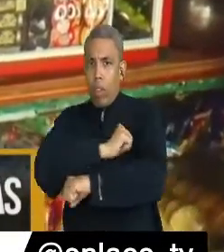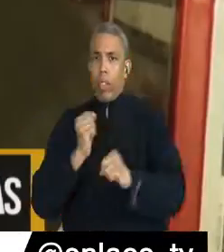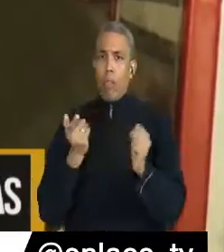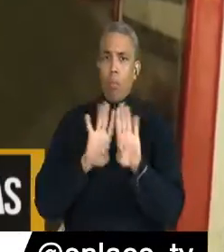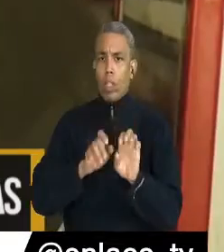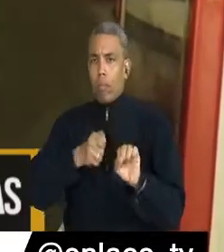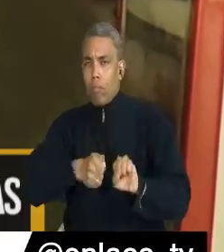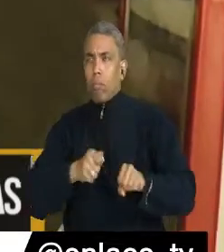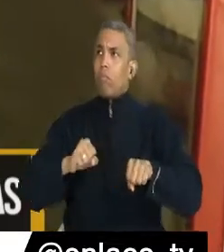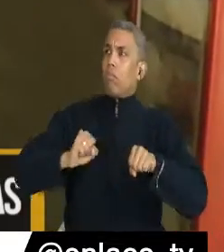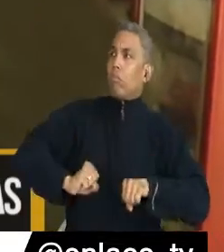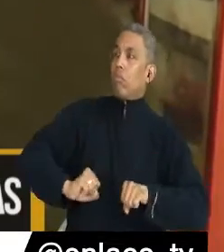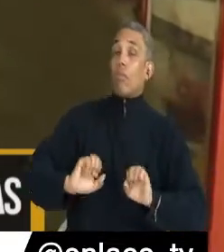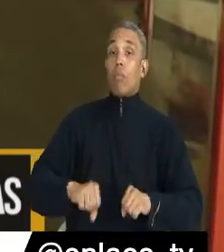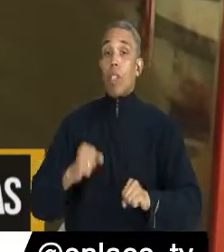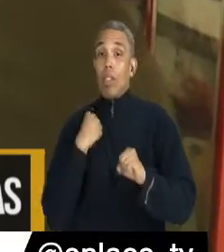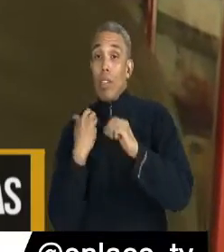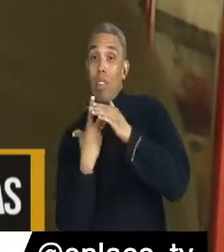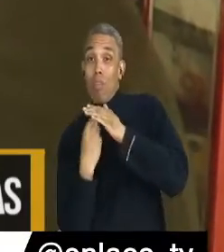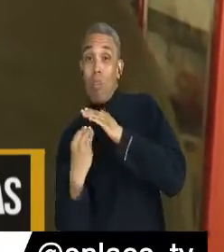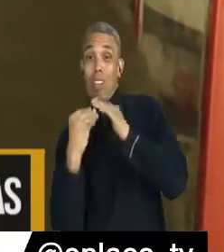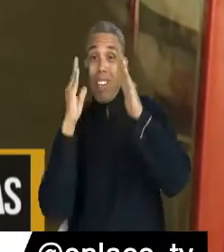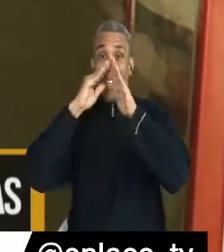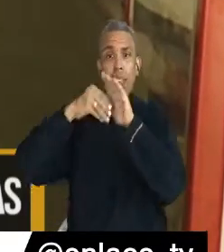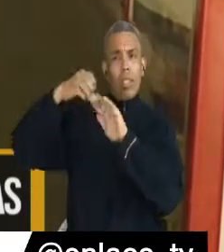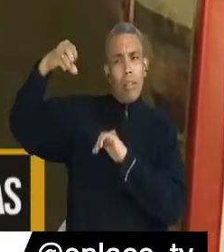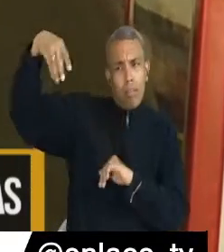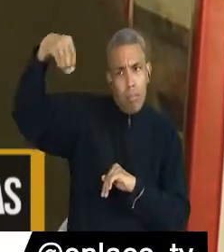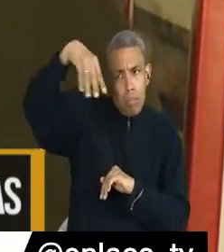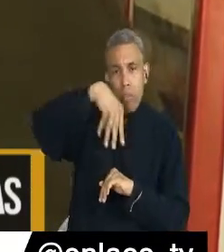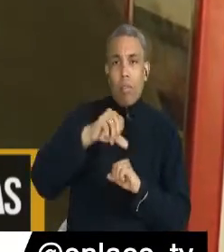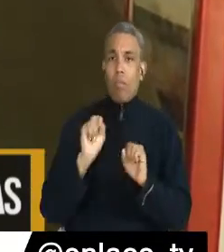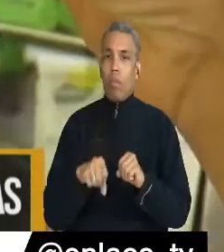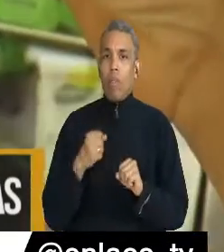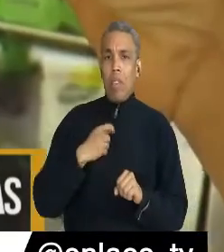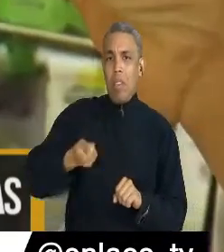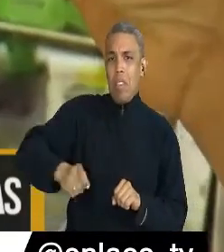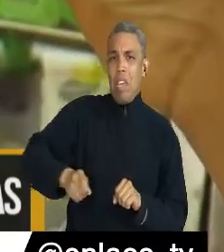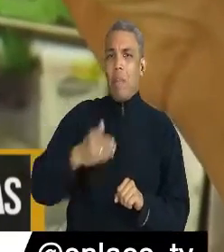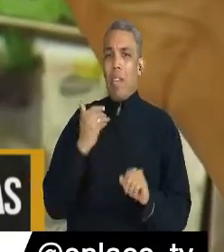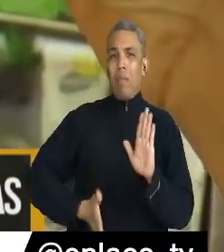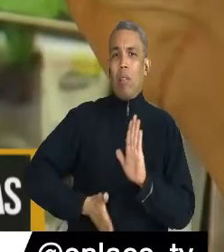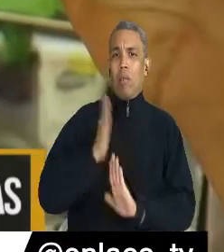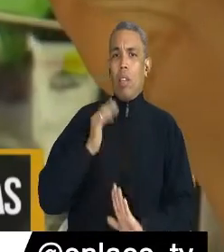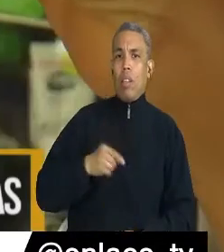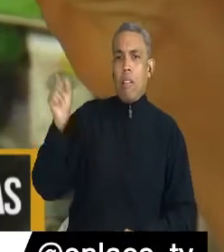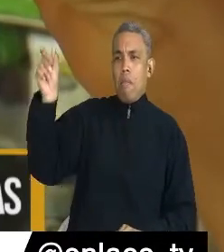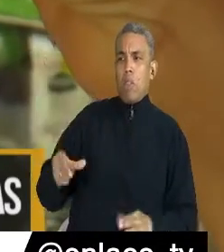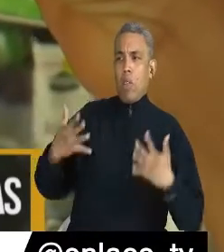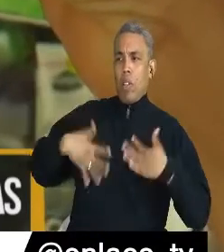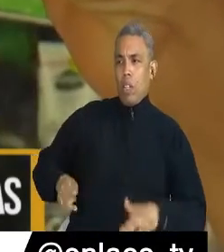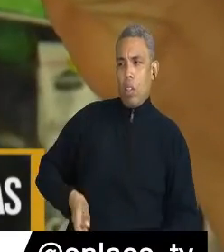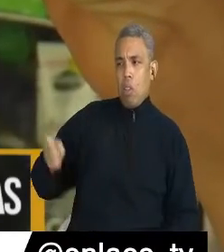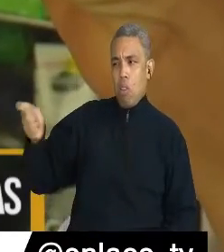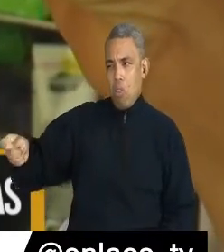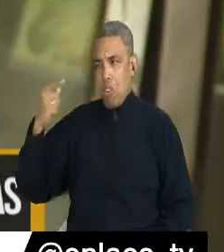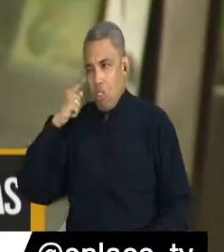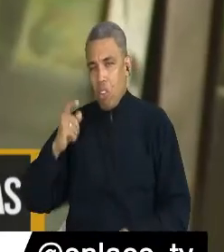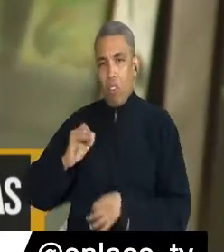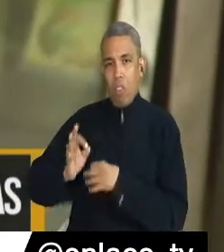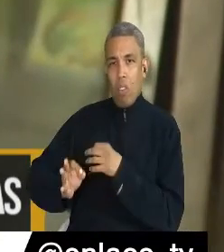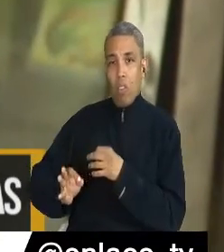parte exterior de su casa no dejes las llaves de su casa a la vista de cualquier persona que no sea de su entera confianza y mucho menos cerca de las puertas